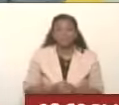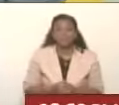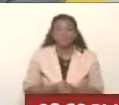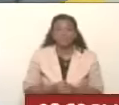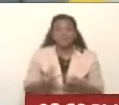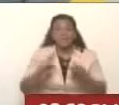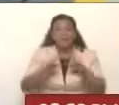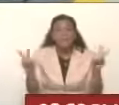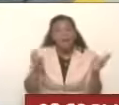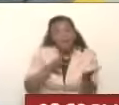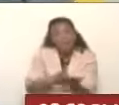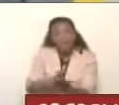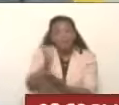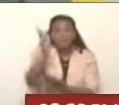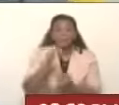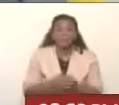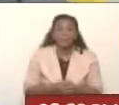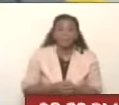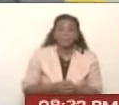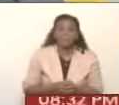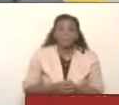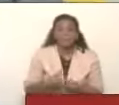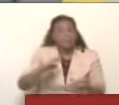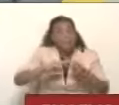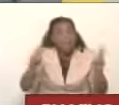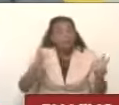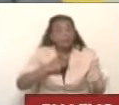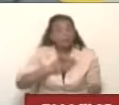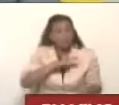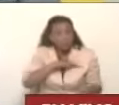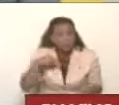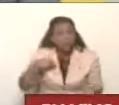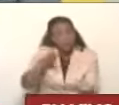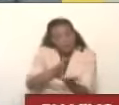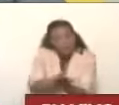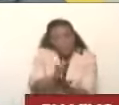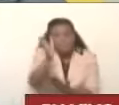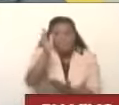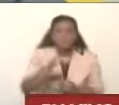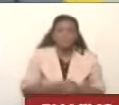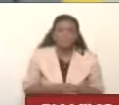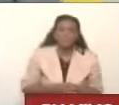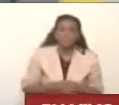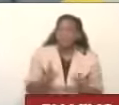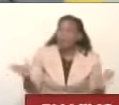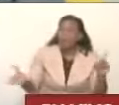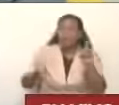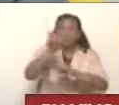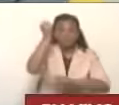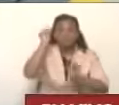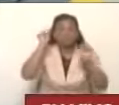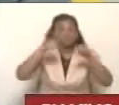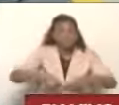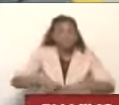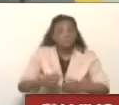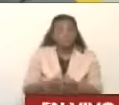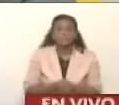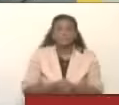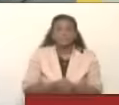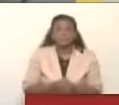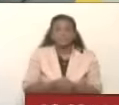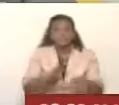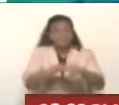La paz es el camino. Para nosotros la paz lo es todo. Y la hemos conquistado y la vamos a seguir preservando.